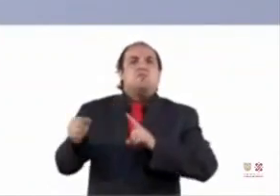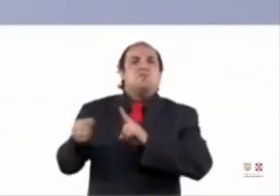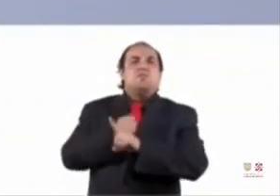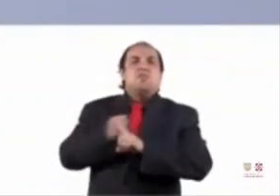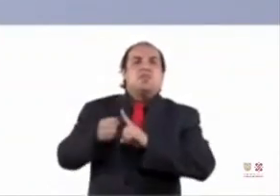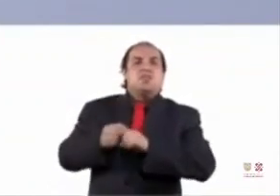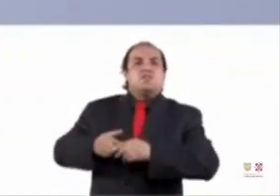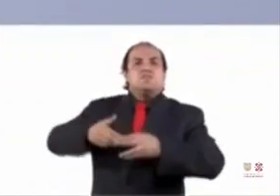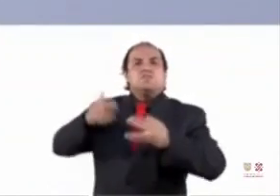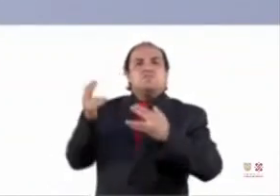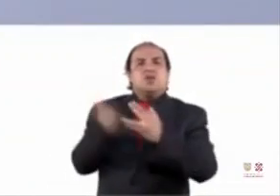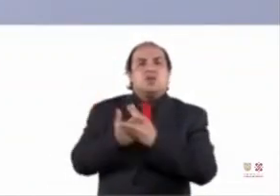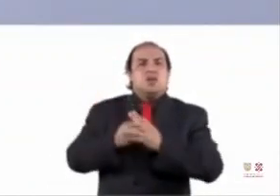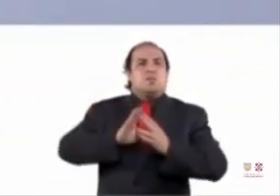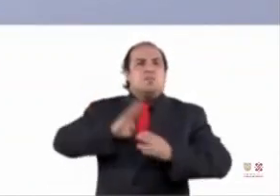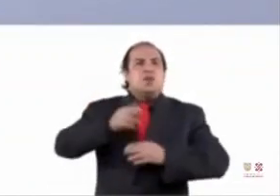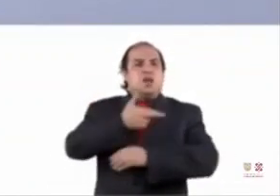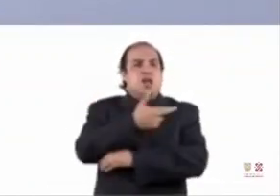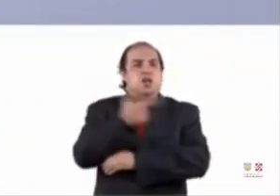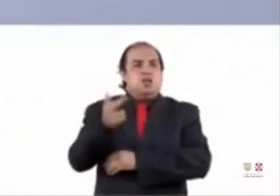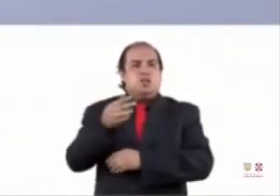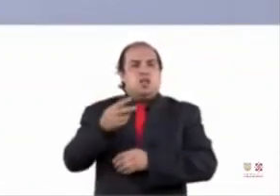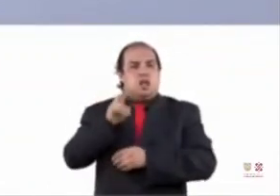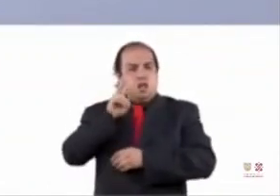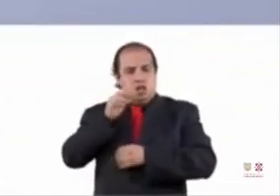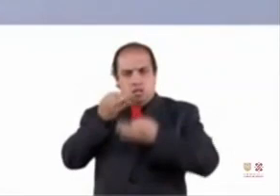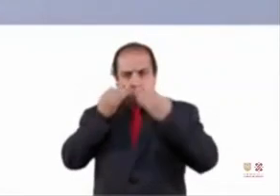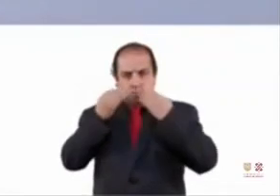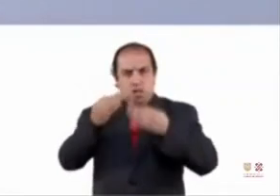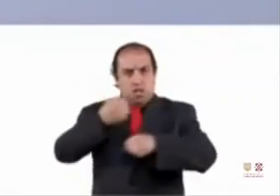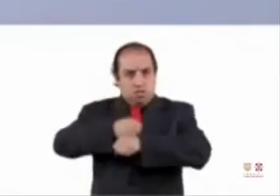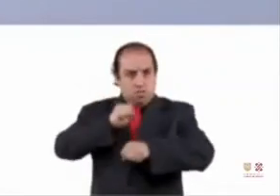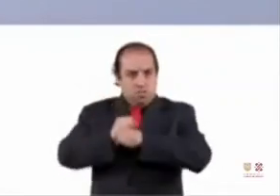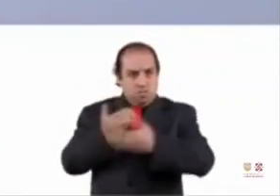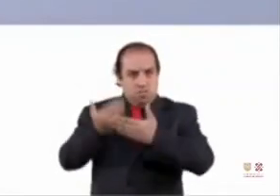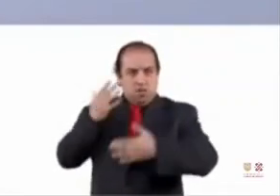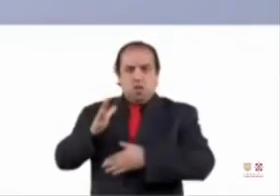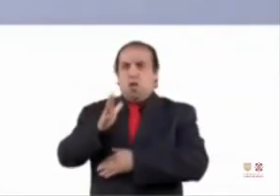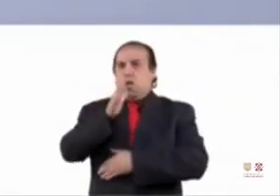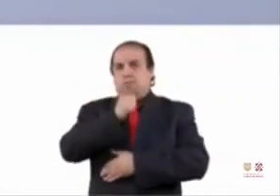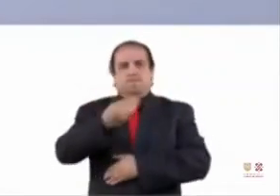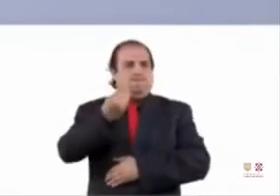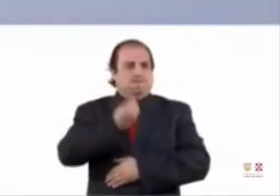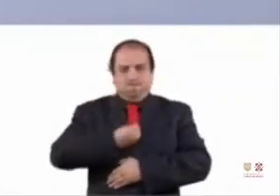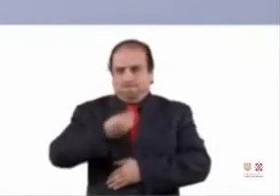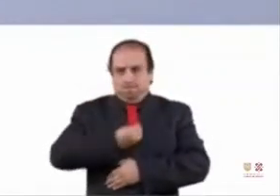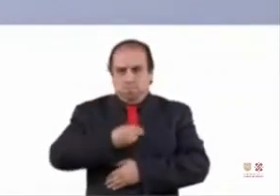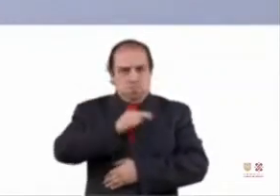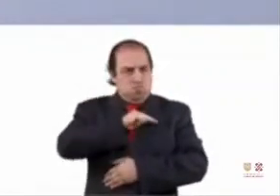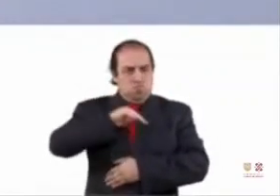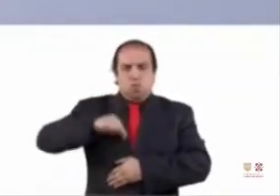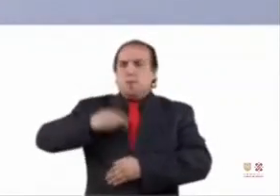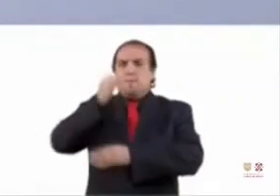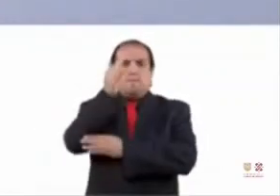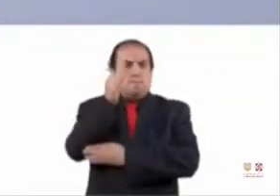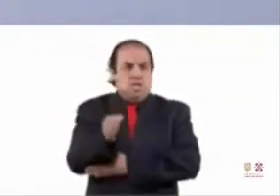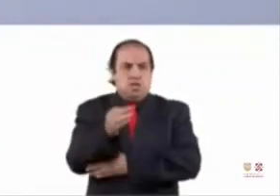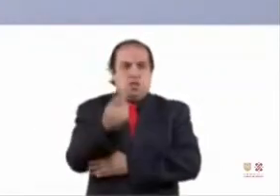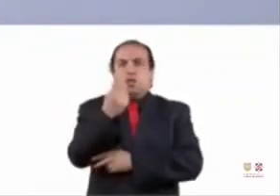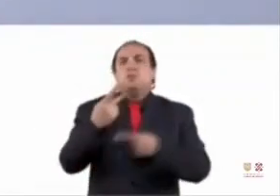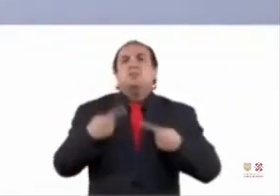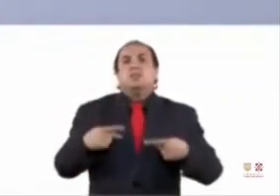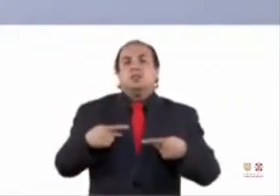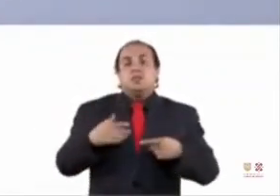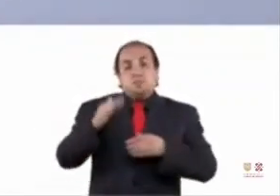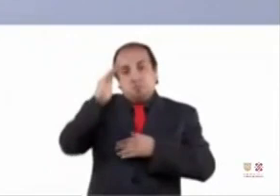semana pasada. No podemos tolerar y, por supuesto, no vamos a permitir que una persona